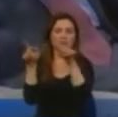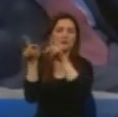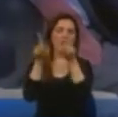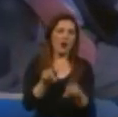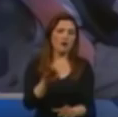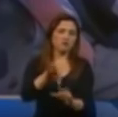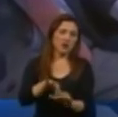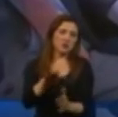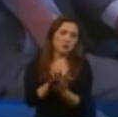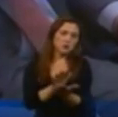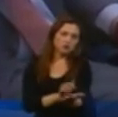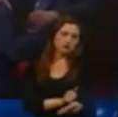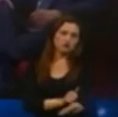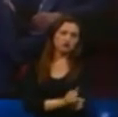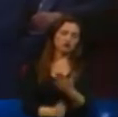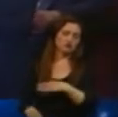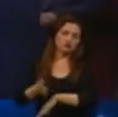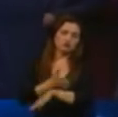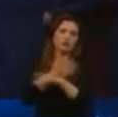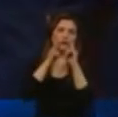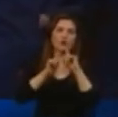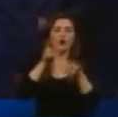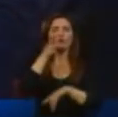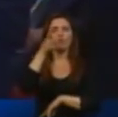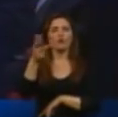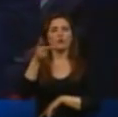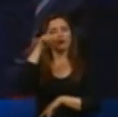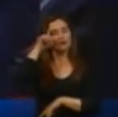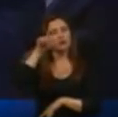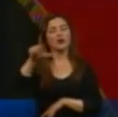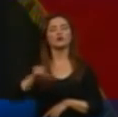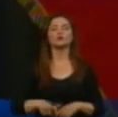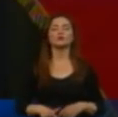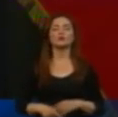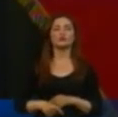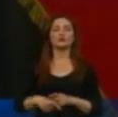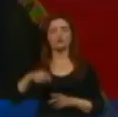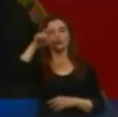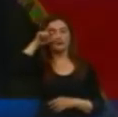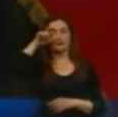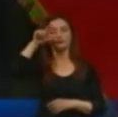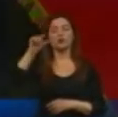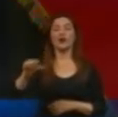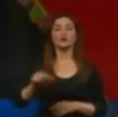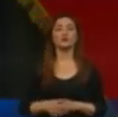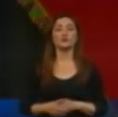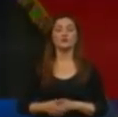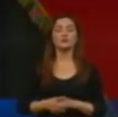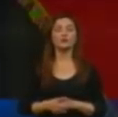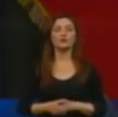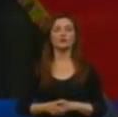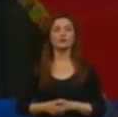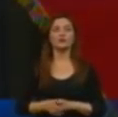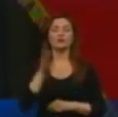bien estaban en proyecto, se adelantaron con el anuncio público de Guillermo Lasso. Aquí tenemos al futuro alcalde de